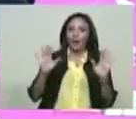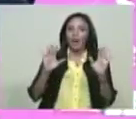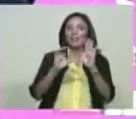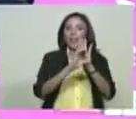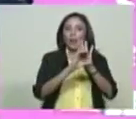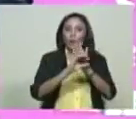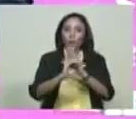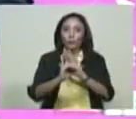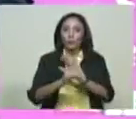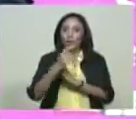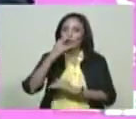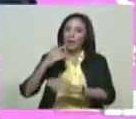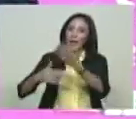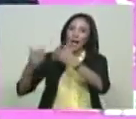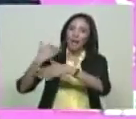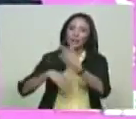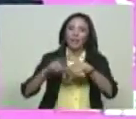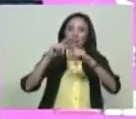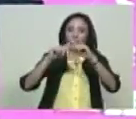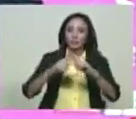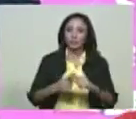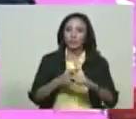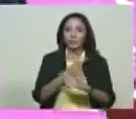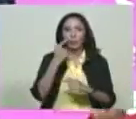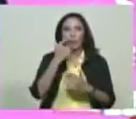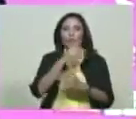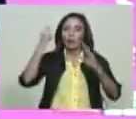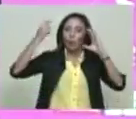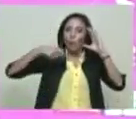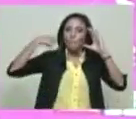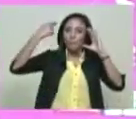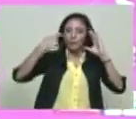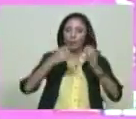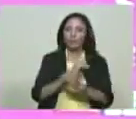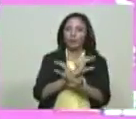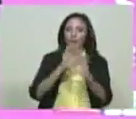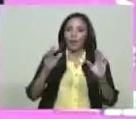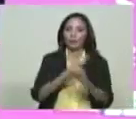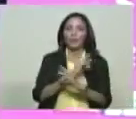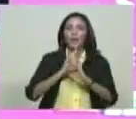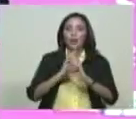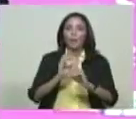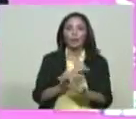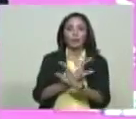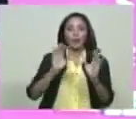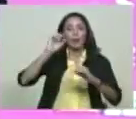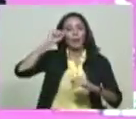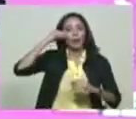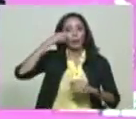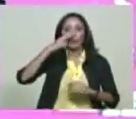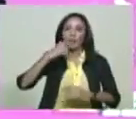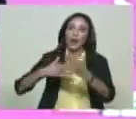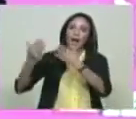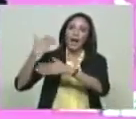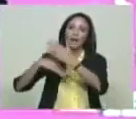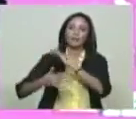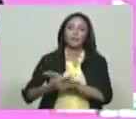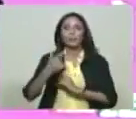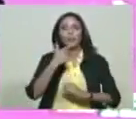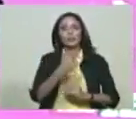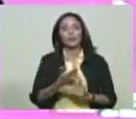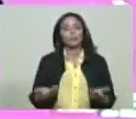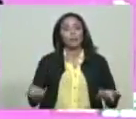gesta de esa maravillosa epopeya vamos a ver un vídeo para recordar cómo alguien decía